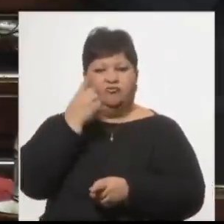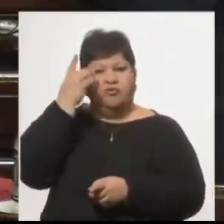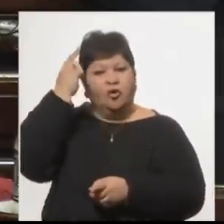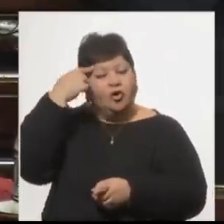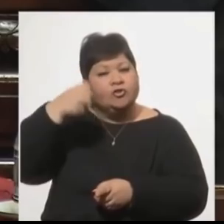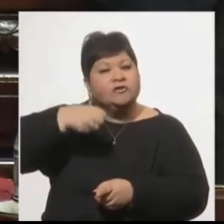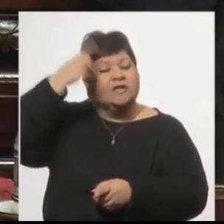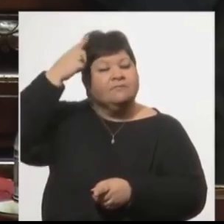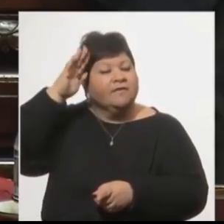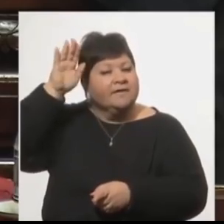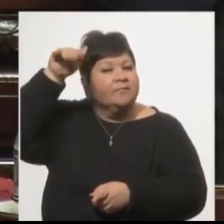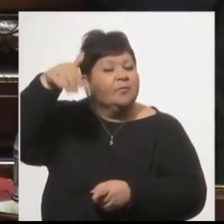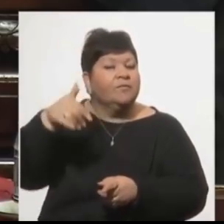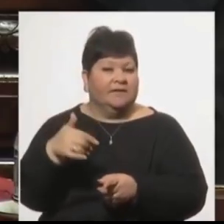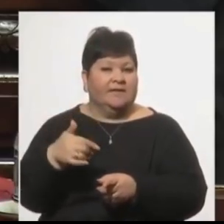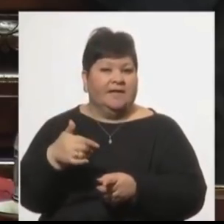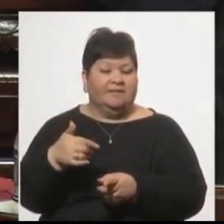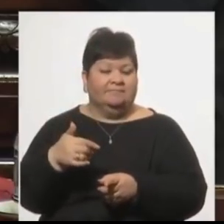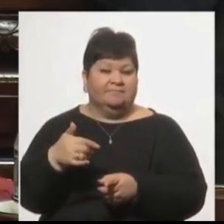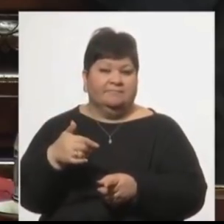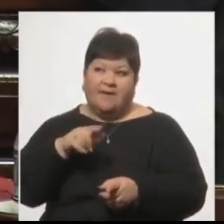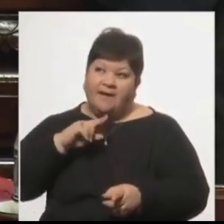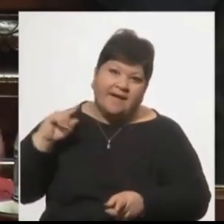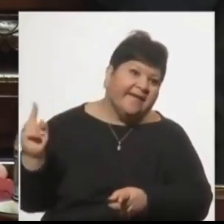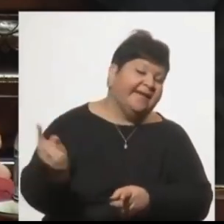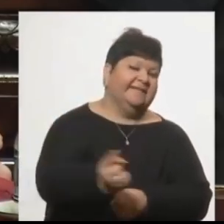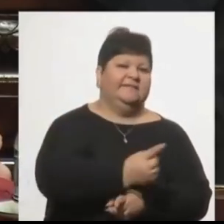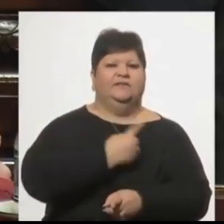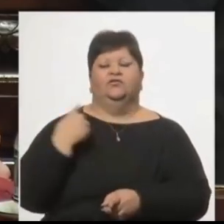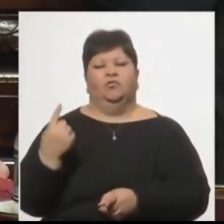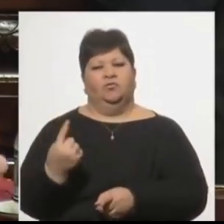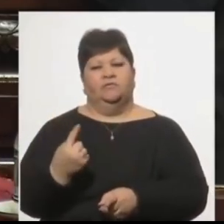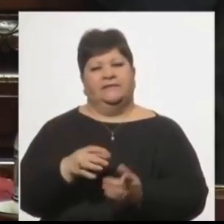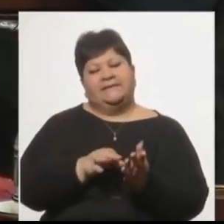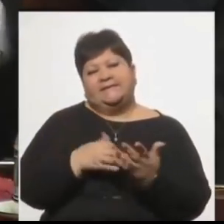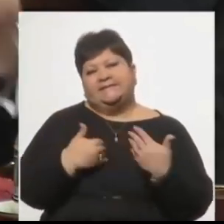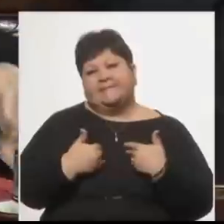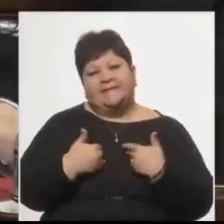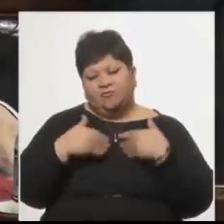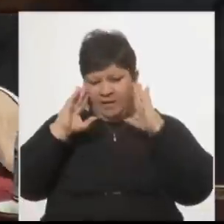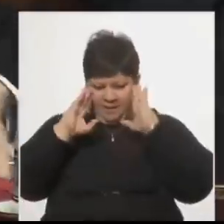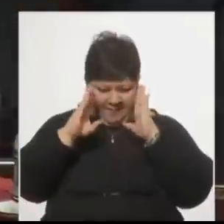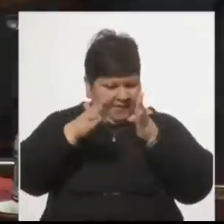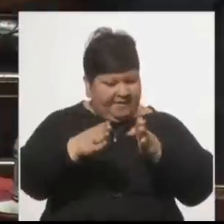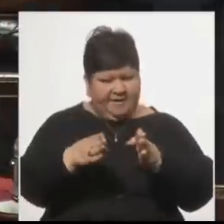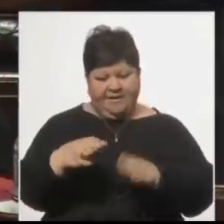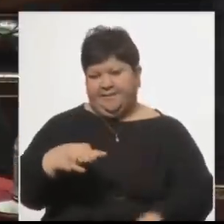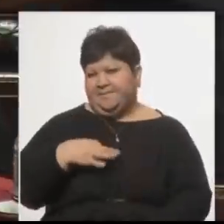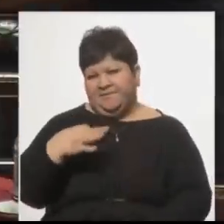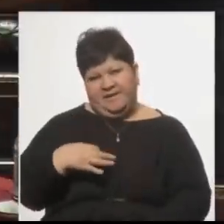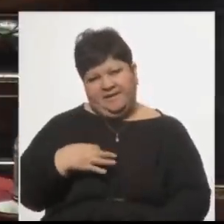es a lo que voy, he servido toda mi vida y voy ahora a servir, porque es a lo que me voy a